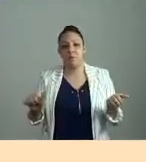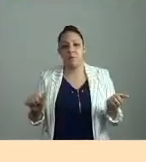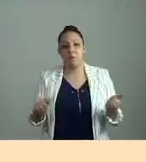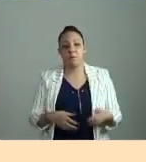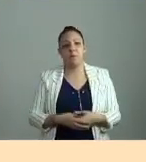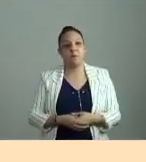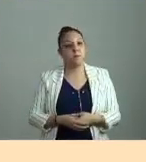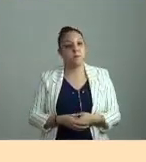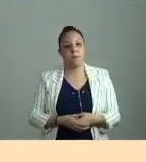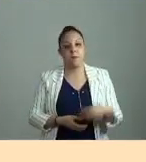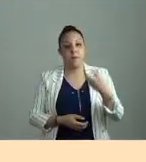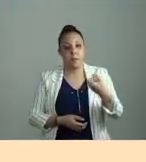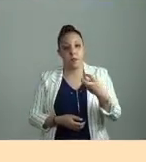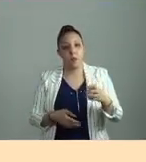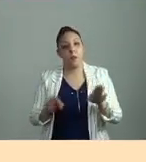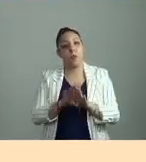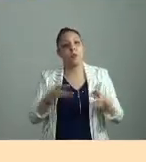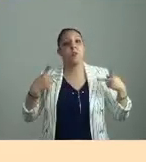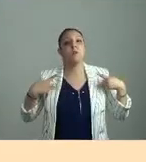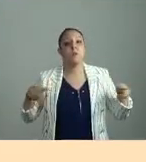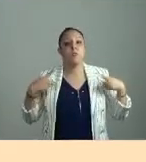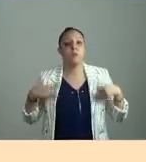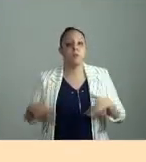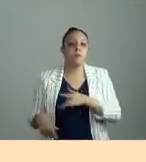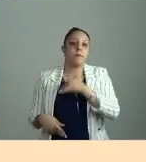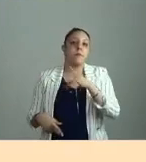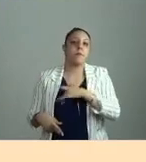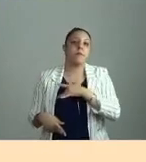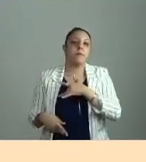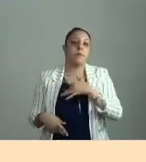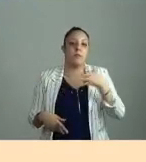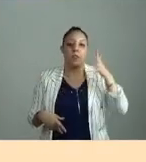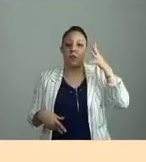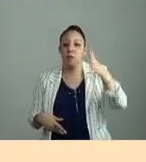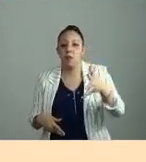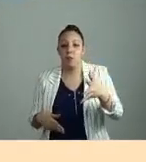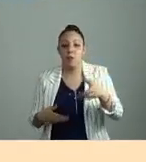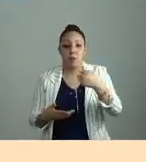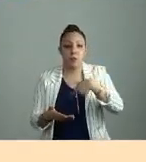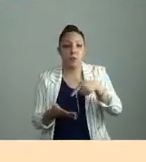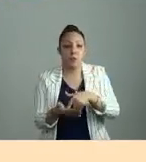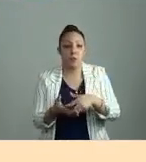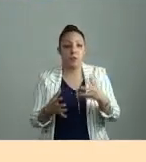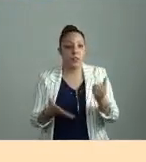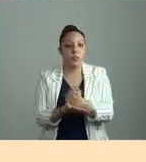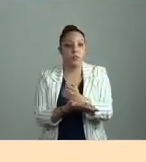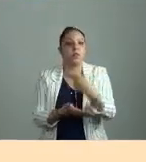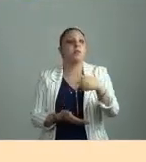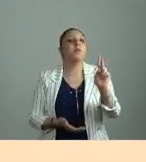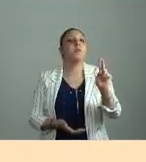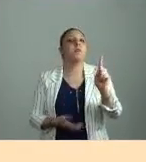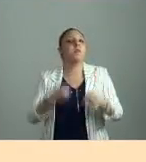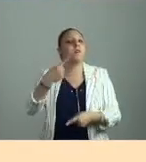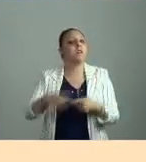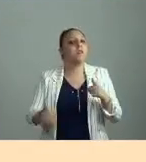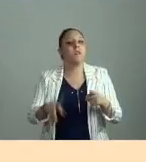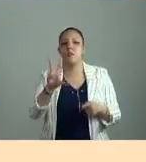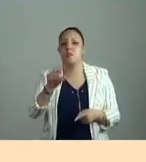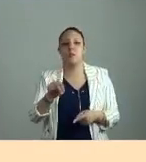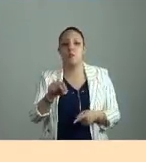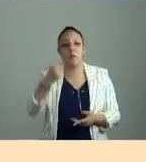colonizante y racial y zante del mundo y debe conocer esto me parece